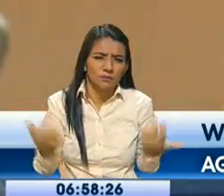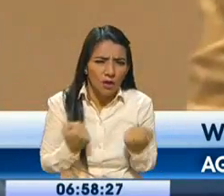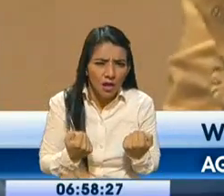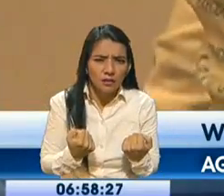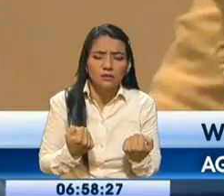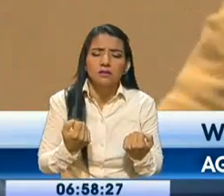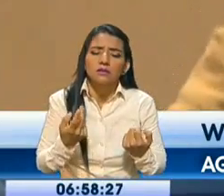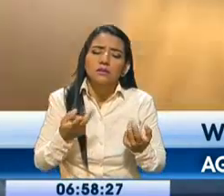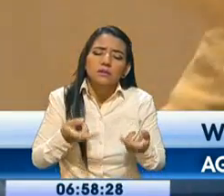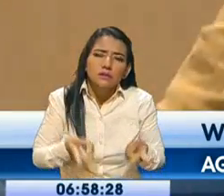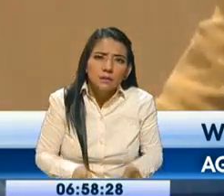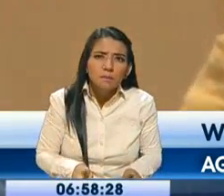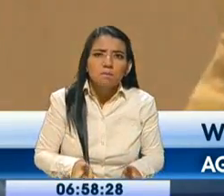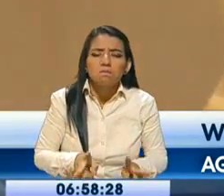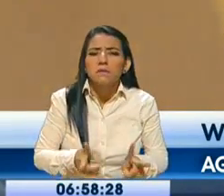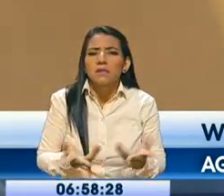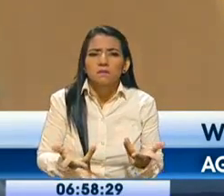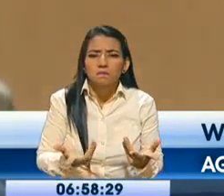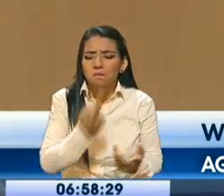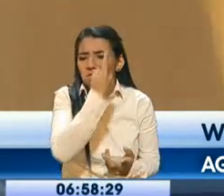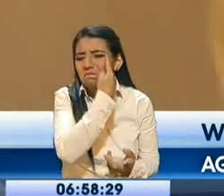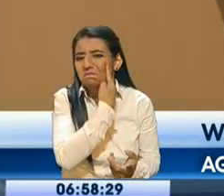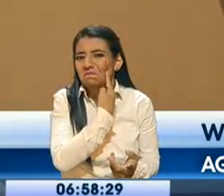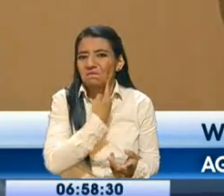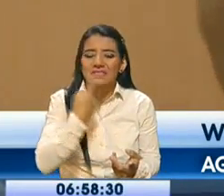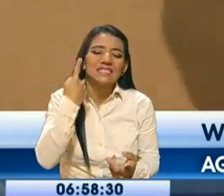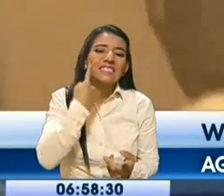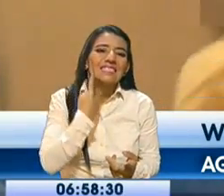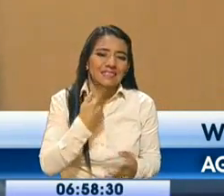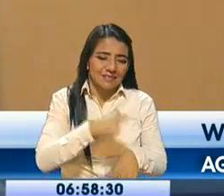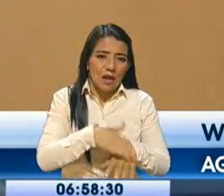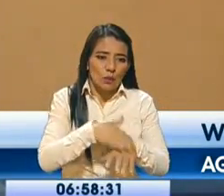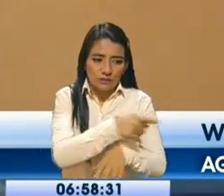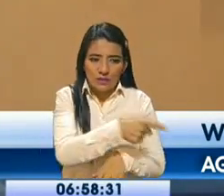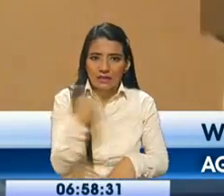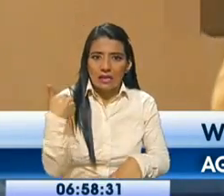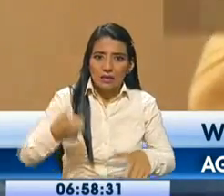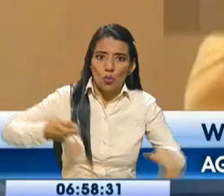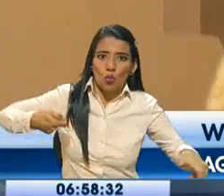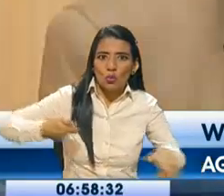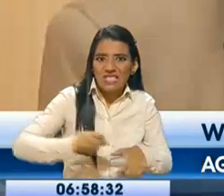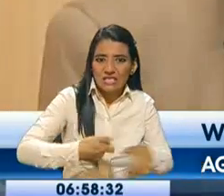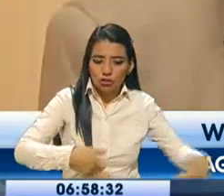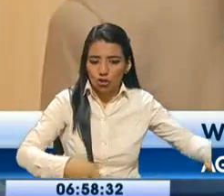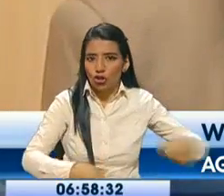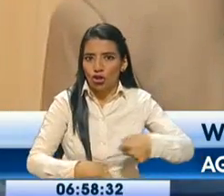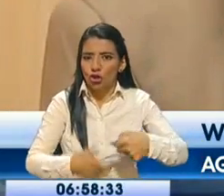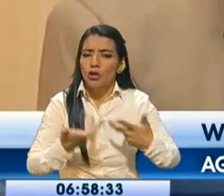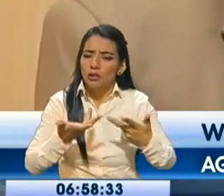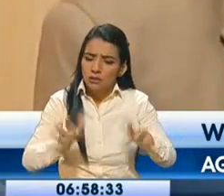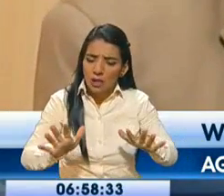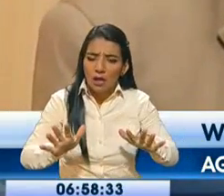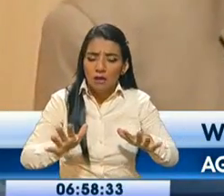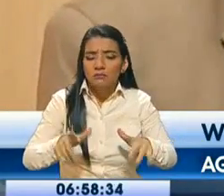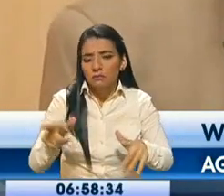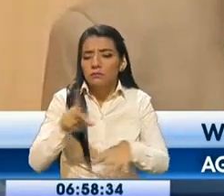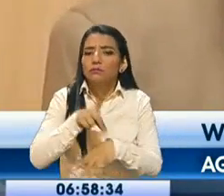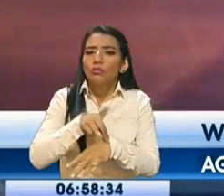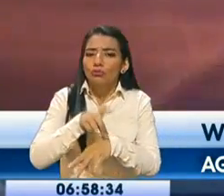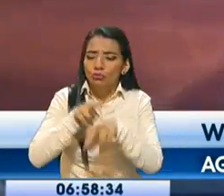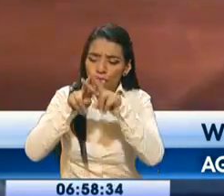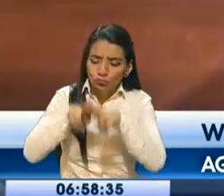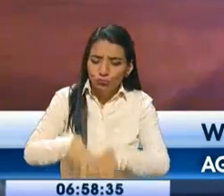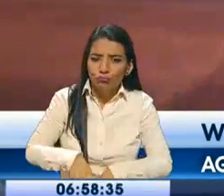tiene ciertas lesiones con el arma blanca. Se le ha ordenado hacer el reconocimiento médico al